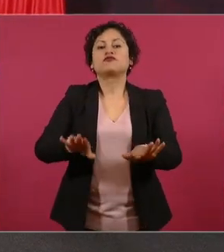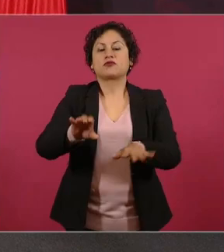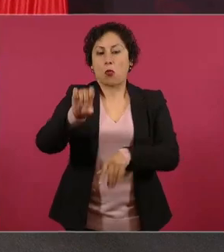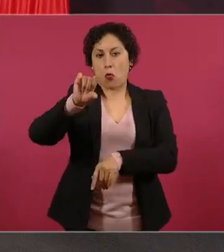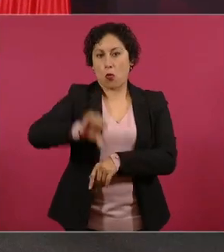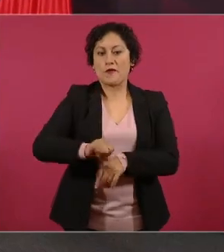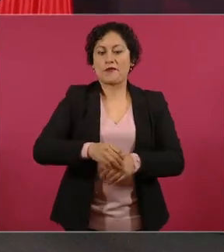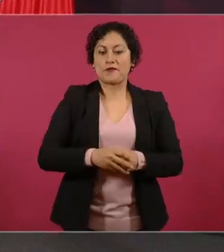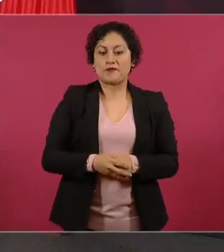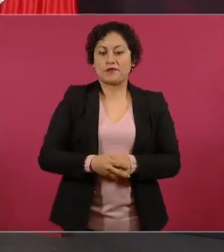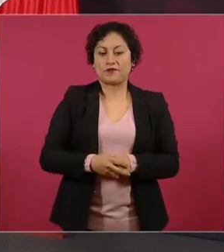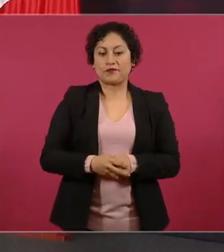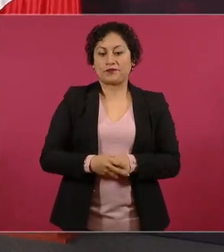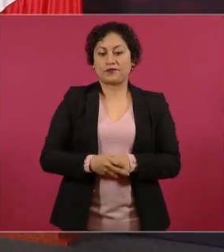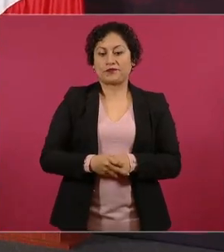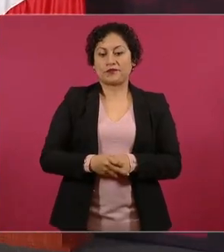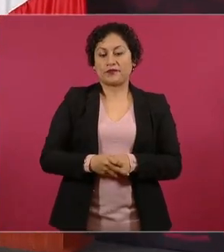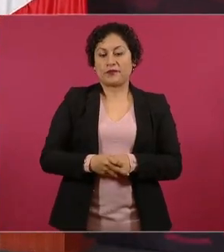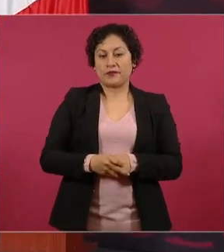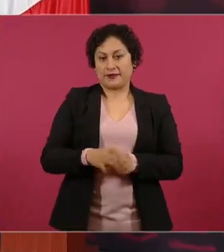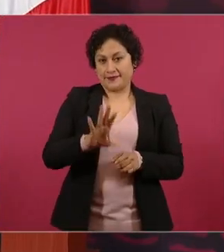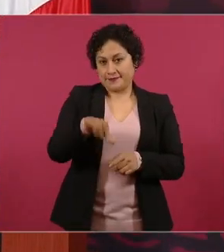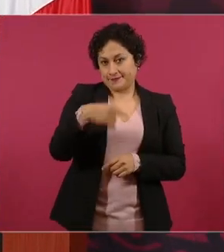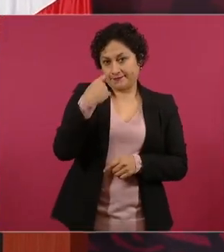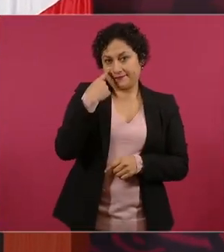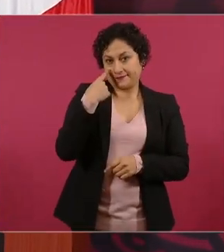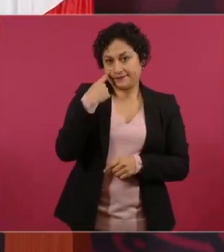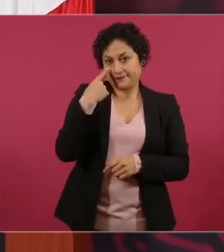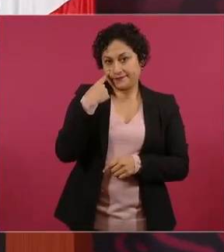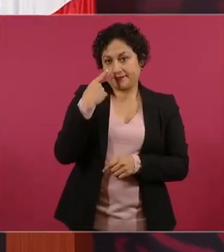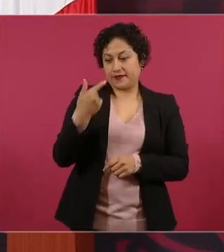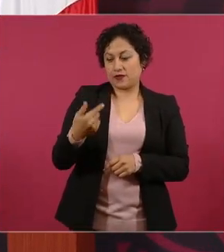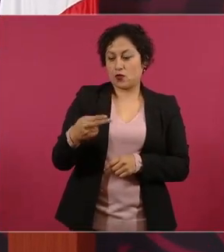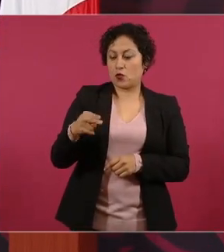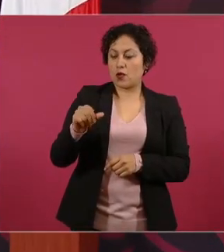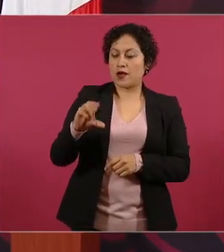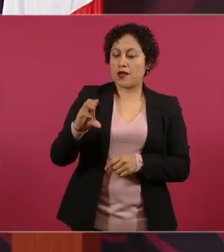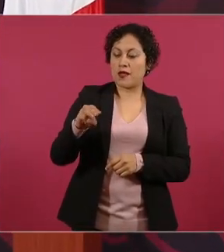Miren, ya lograron los guacamayos